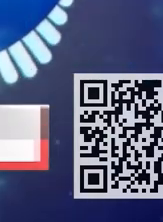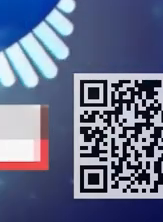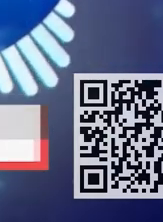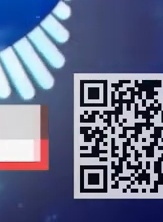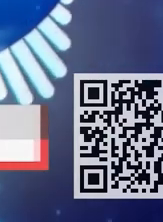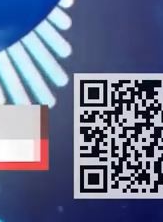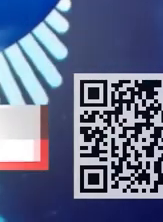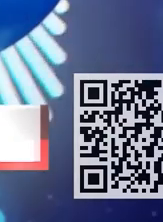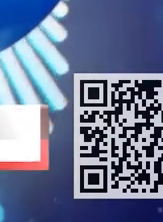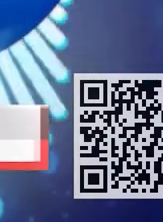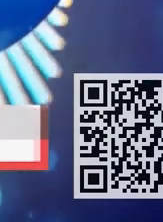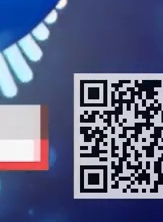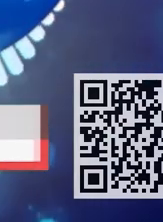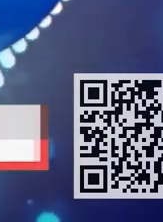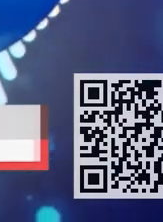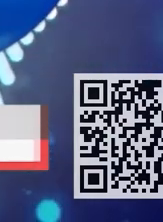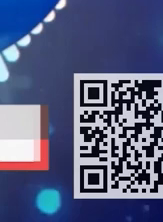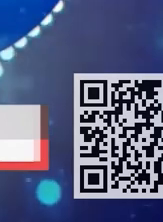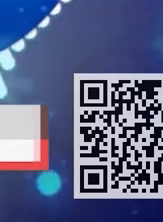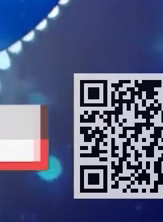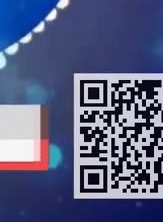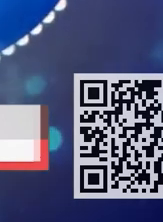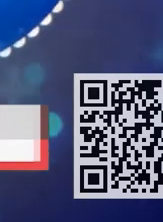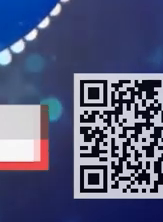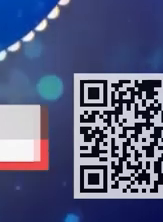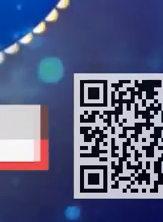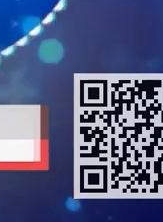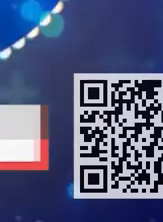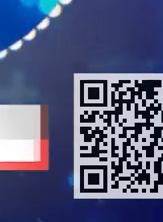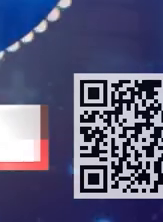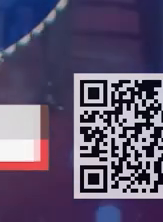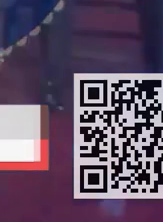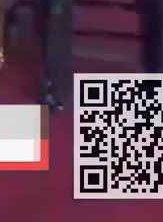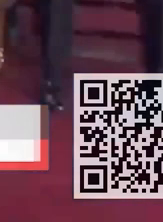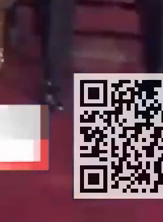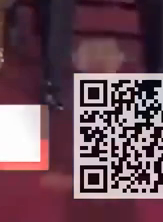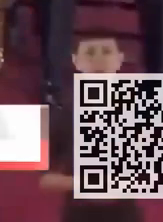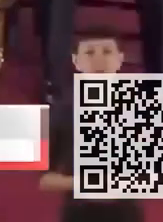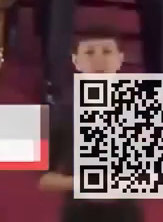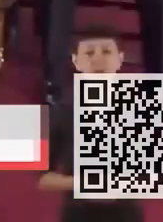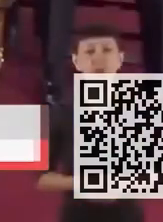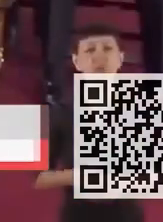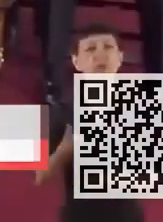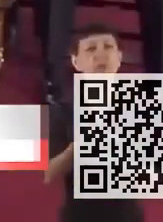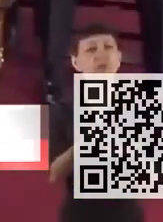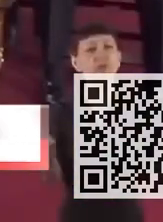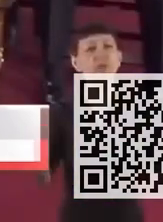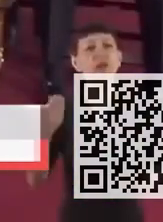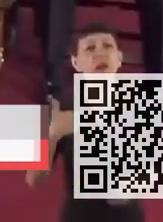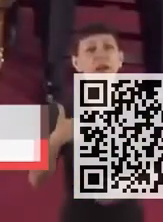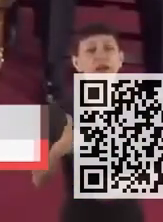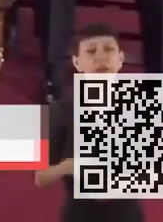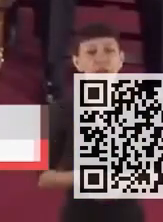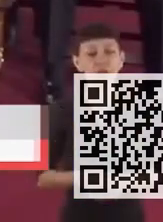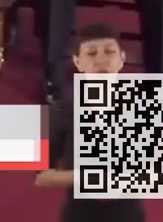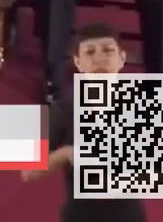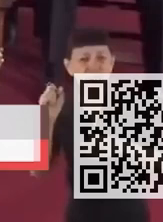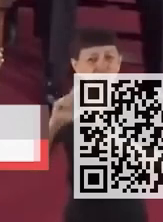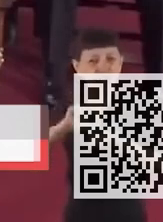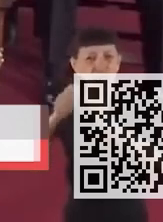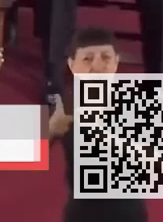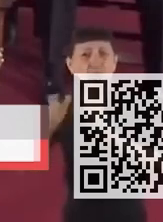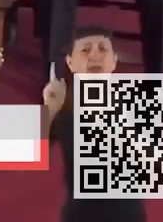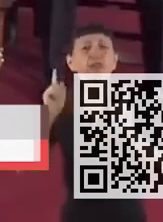fue la última vez que nosotros lo habíamos medido en estos 24 municipios del Gran Buenos Aires, presenta